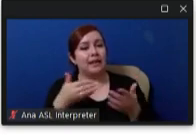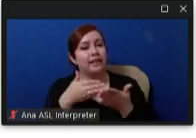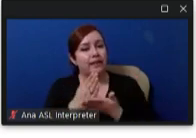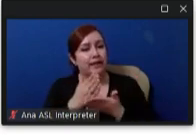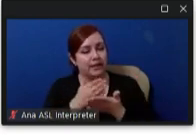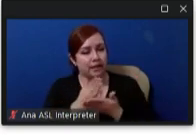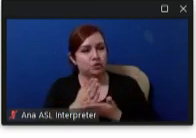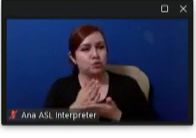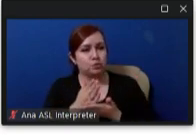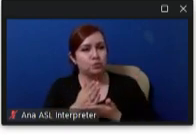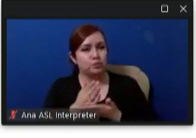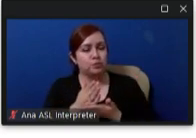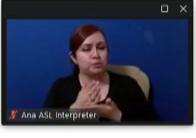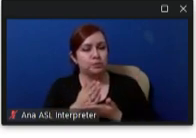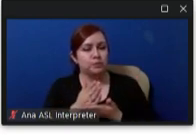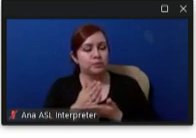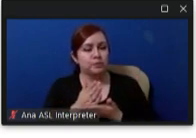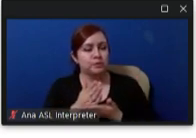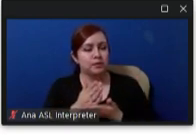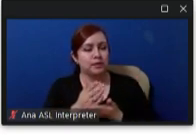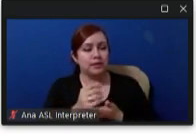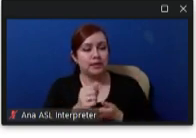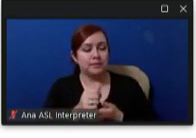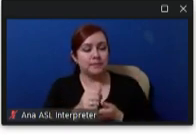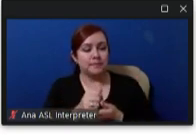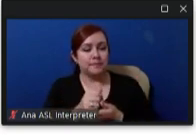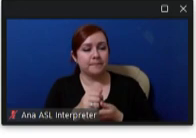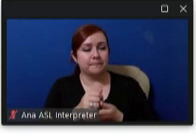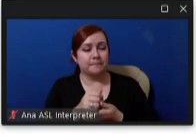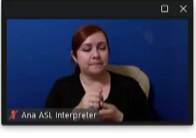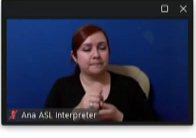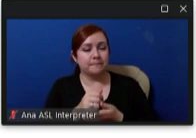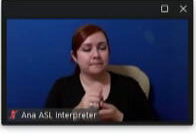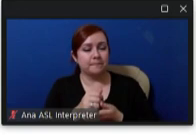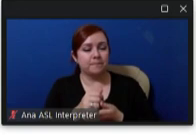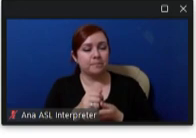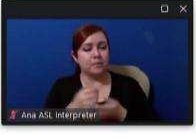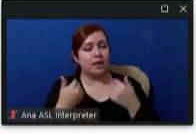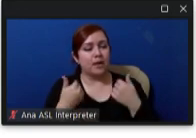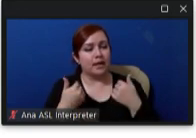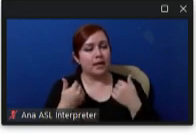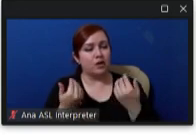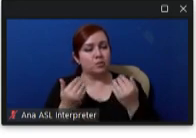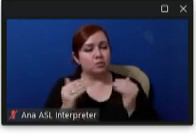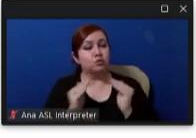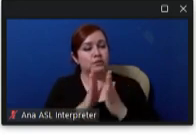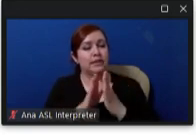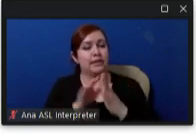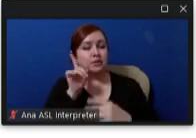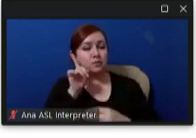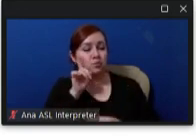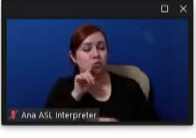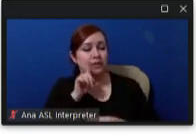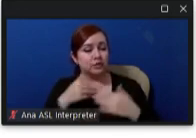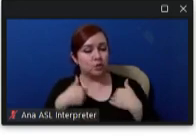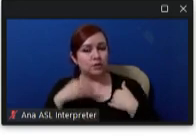a tener encuentros sexuales que tienen las mujeres con discapacidades.